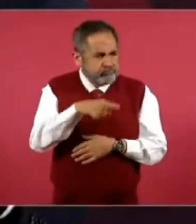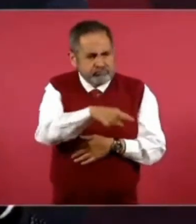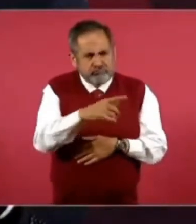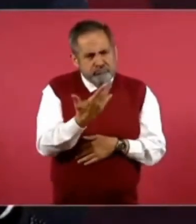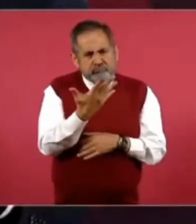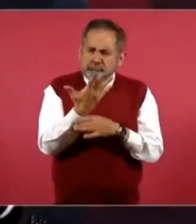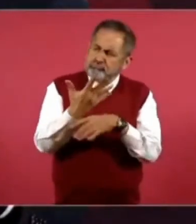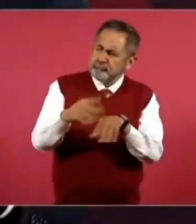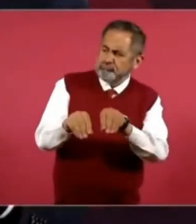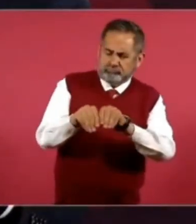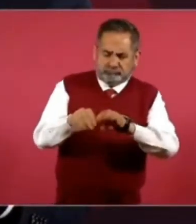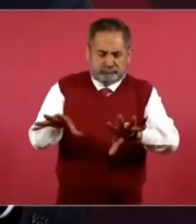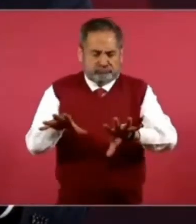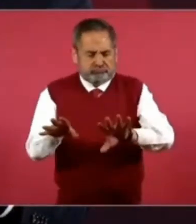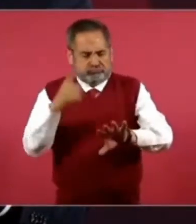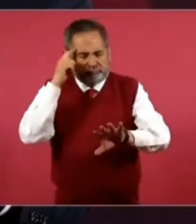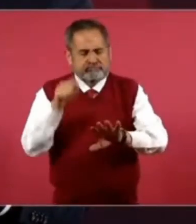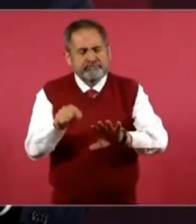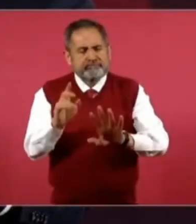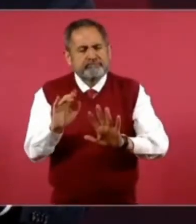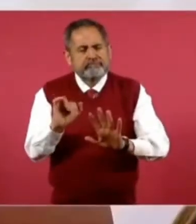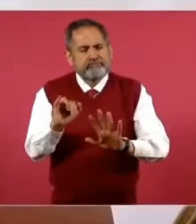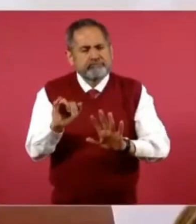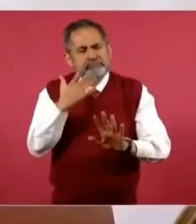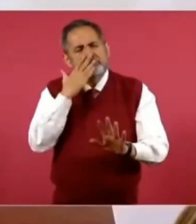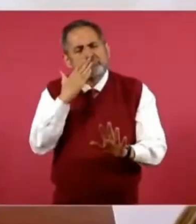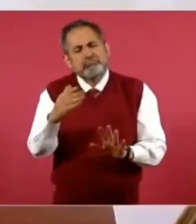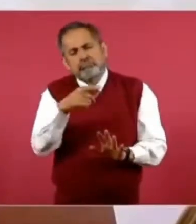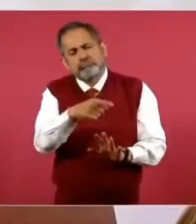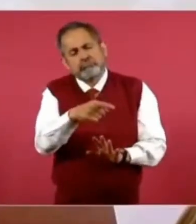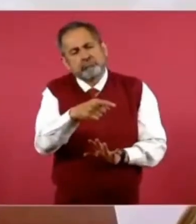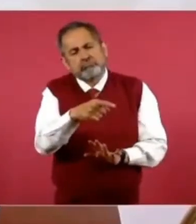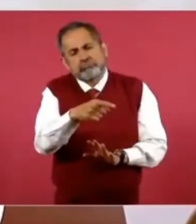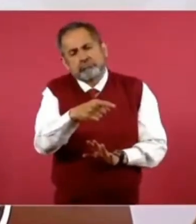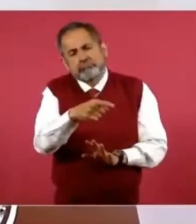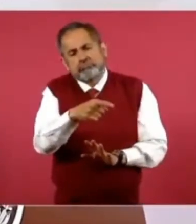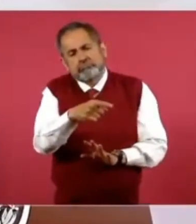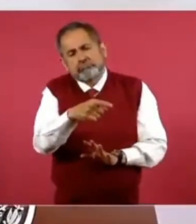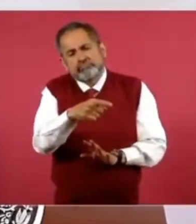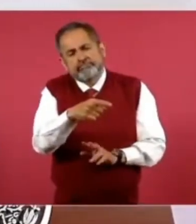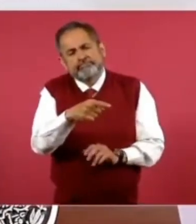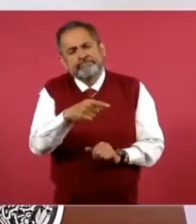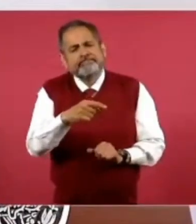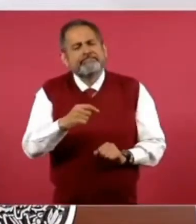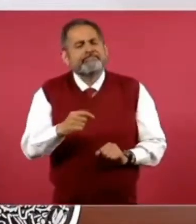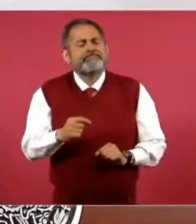público y creo que fue un acto, pues,